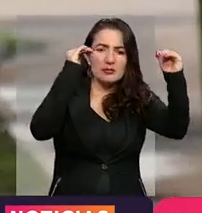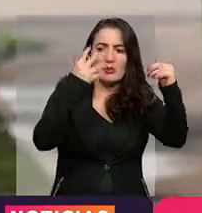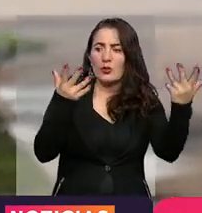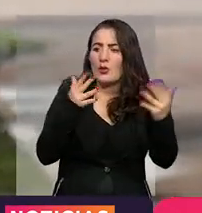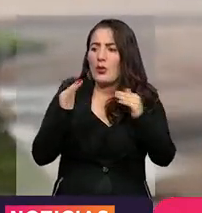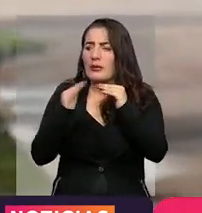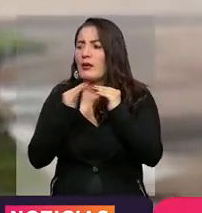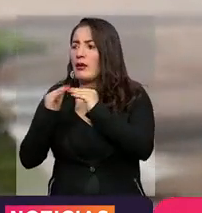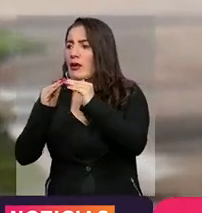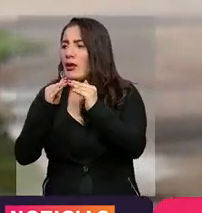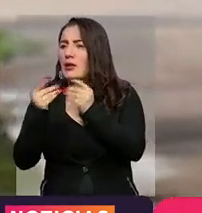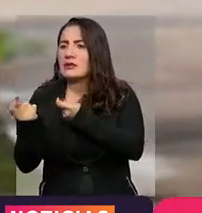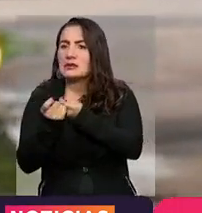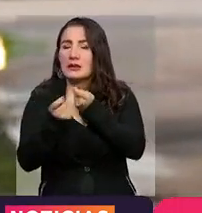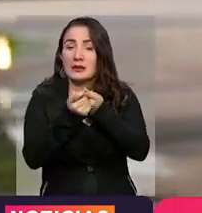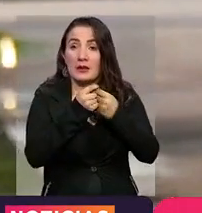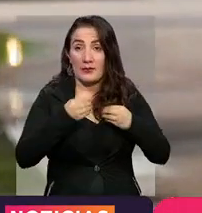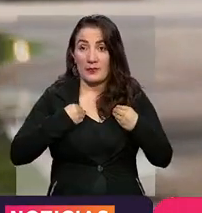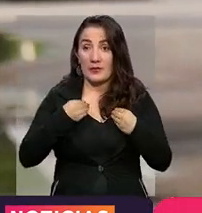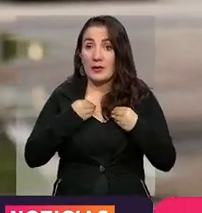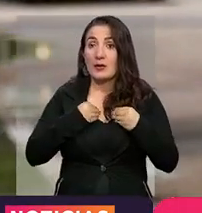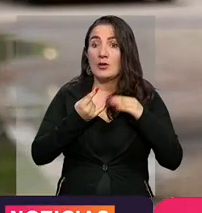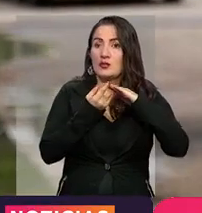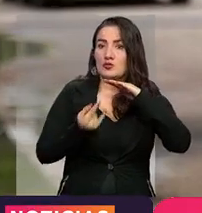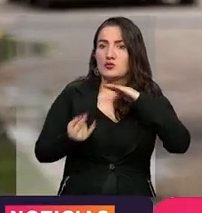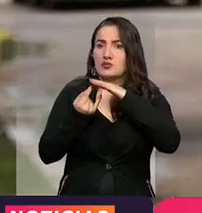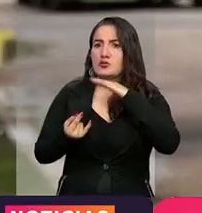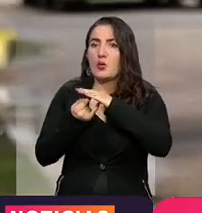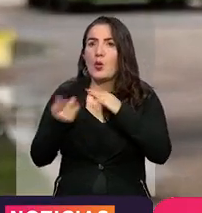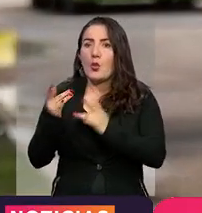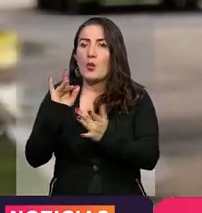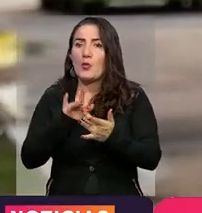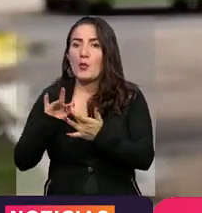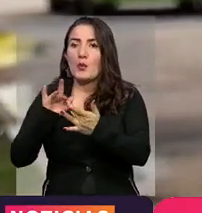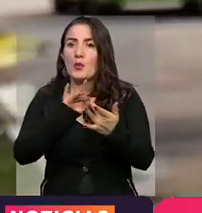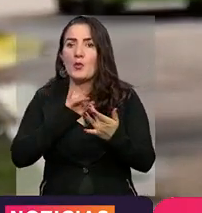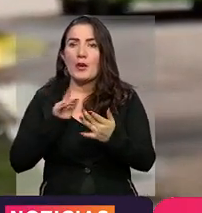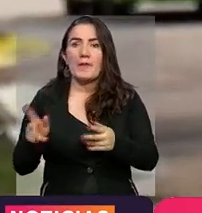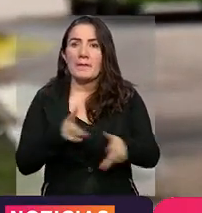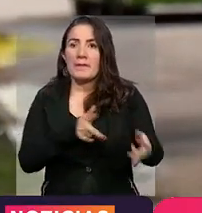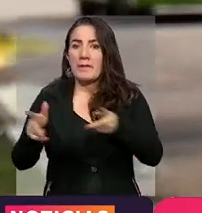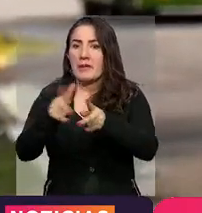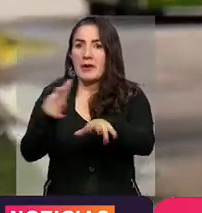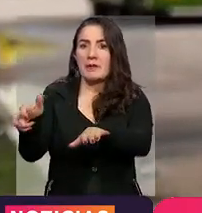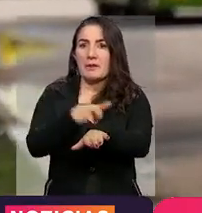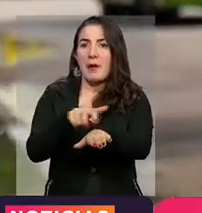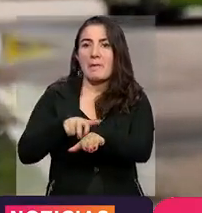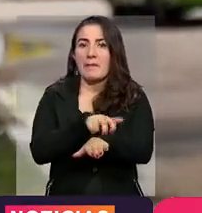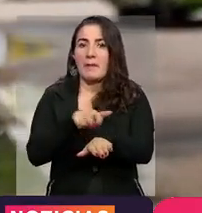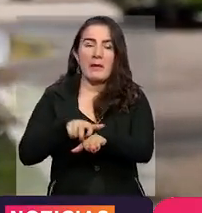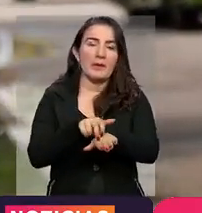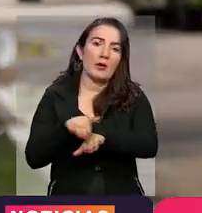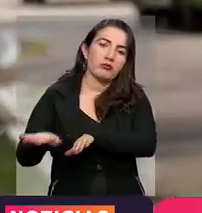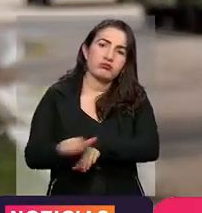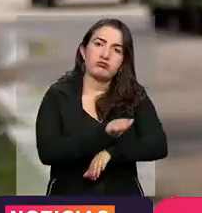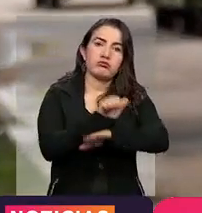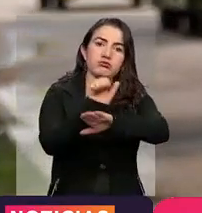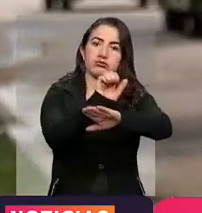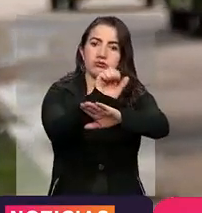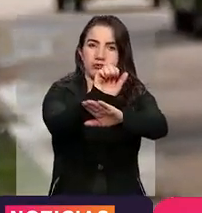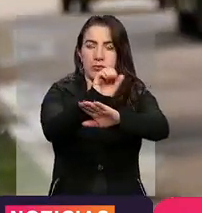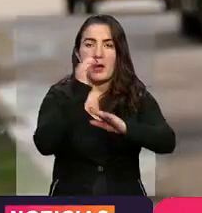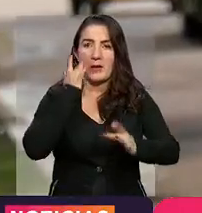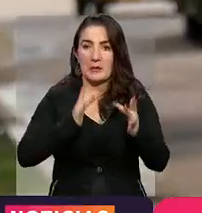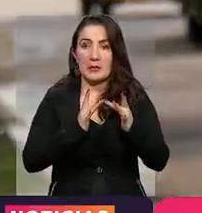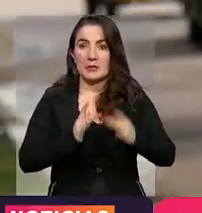sus compañeros. A través de este mismo aplicativo podrán hacer todos los viajes y organizarlos para que se dé así pues